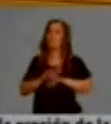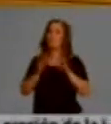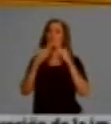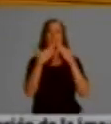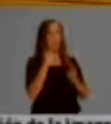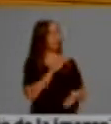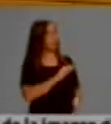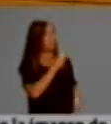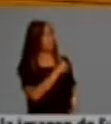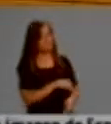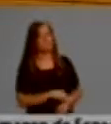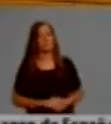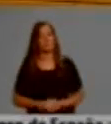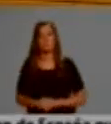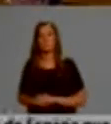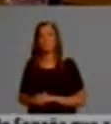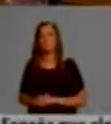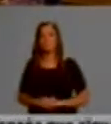señor presidente.